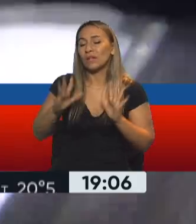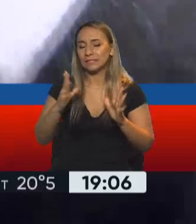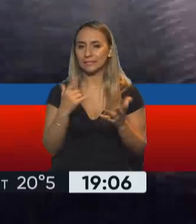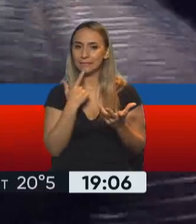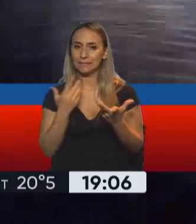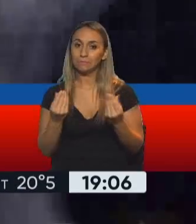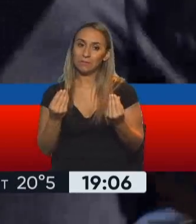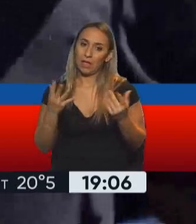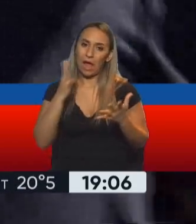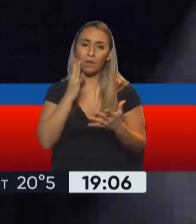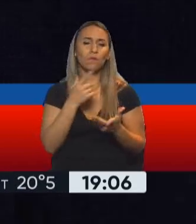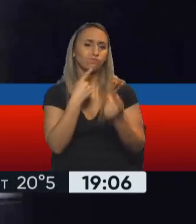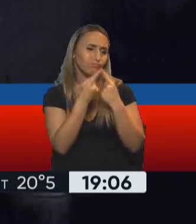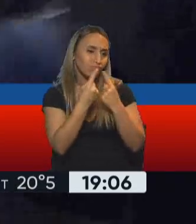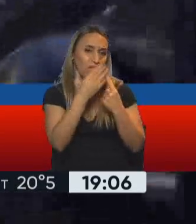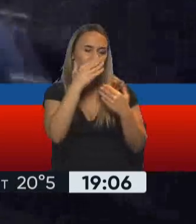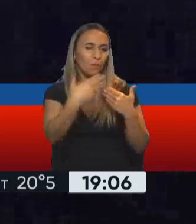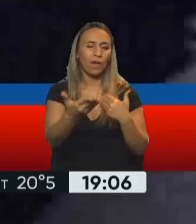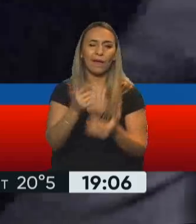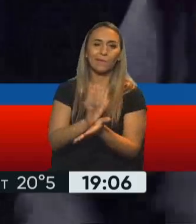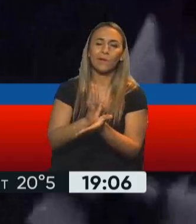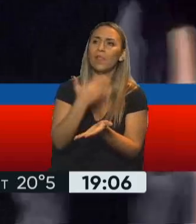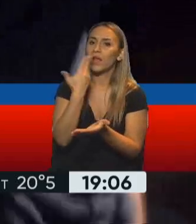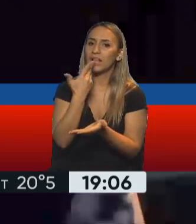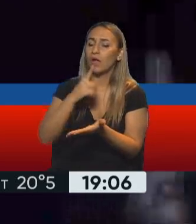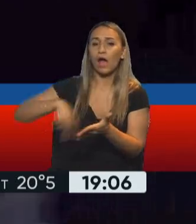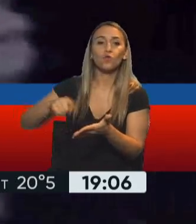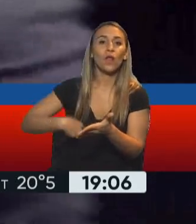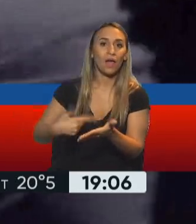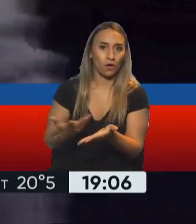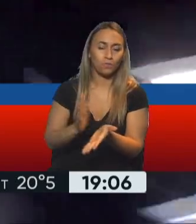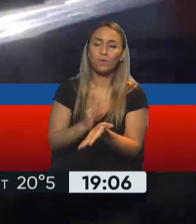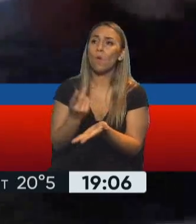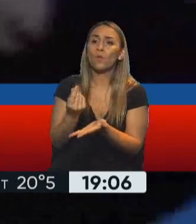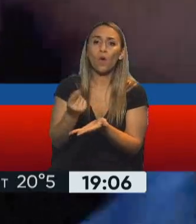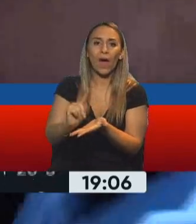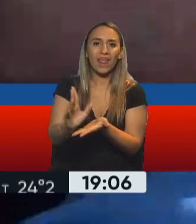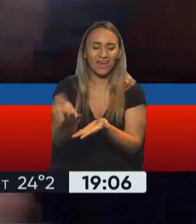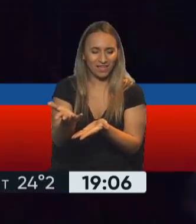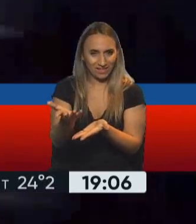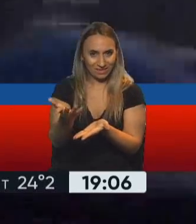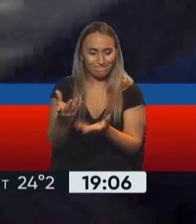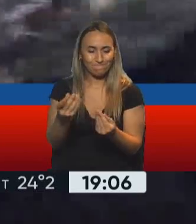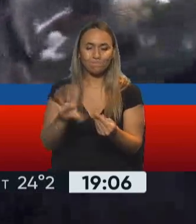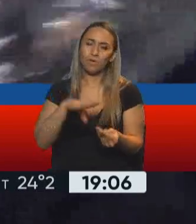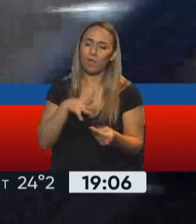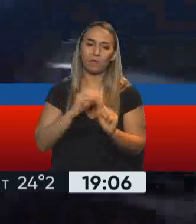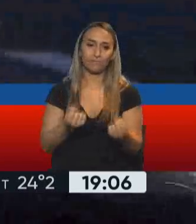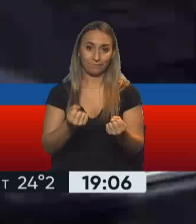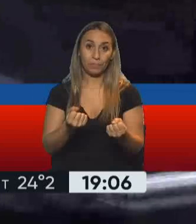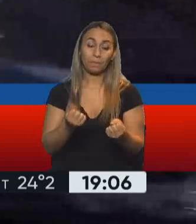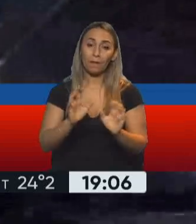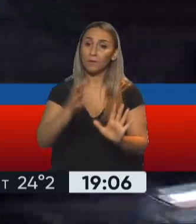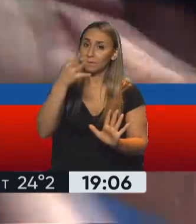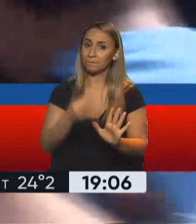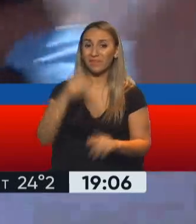plantearan alguna nulidad? Claro. Que no tiene antecedentes? Que la declaración luego no tuviese validez. Ariel, para que quede claro. Sí. La ex titular, la